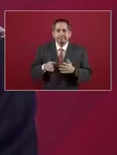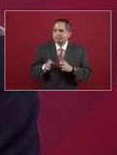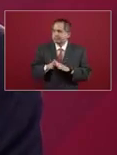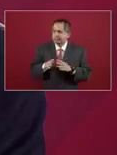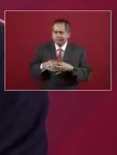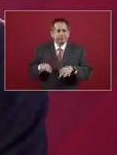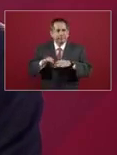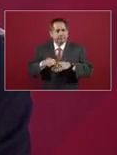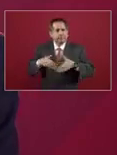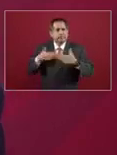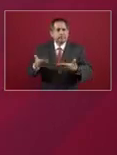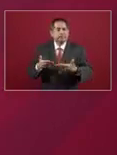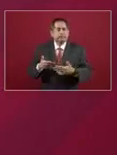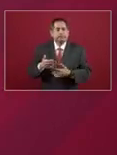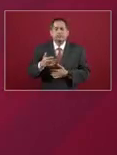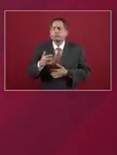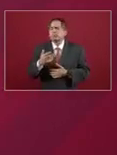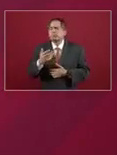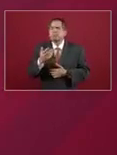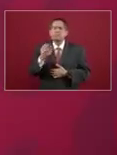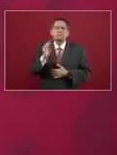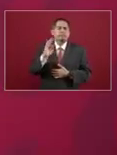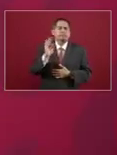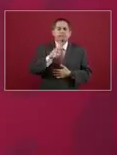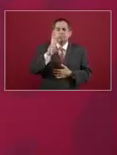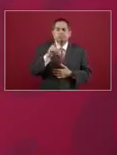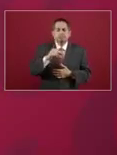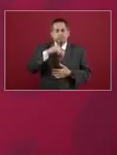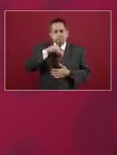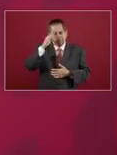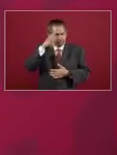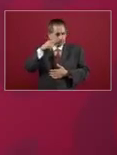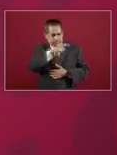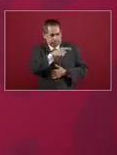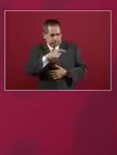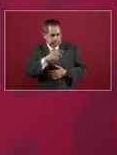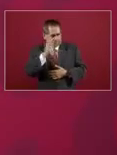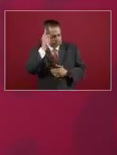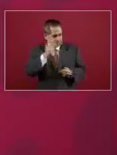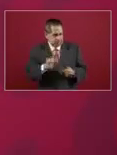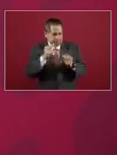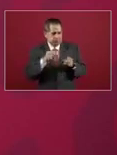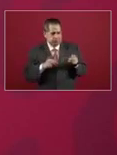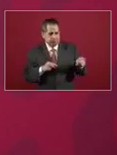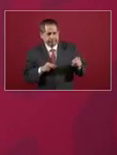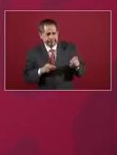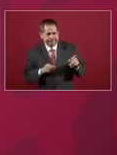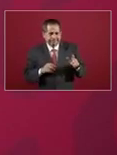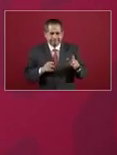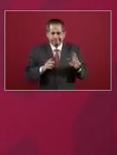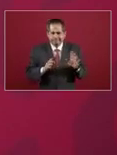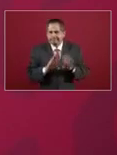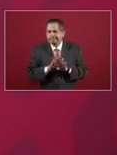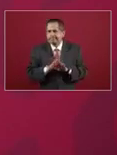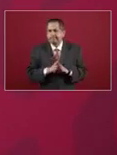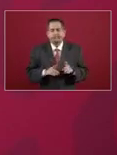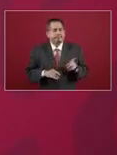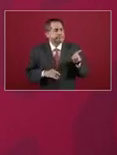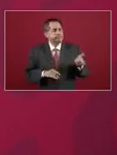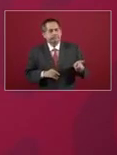que no se vea al dueño de un establecimiento comercial como un